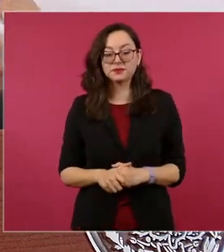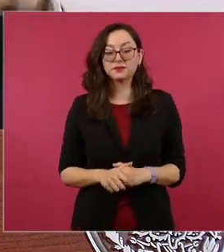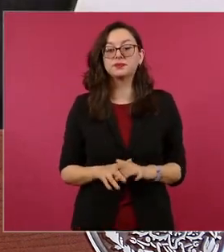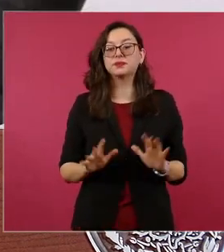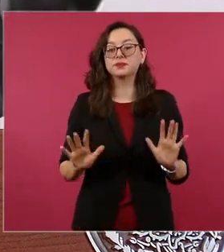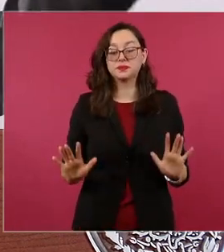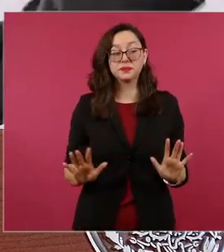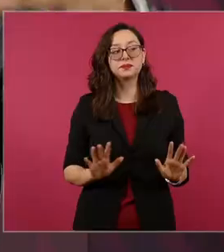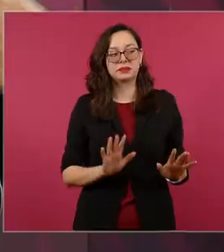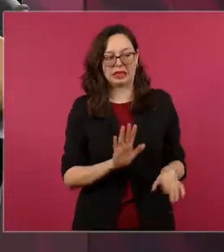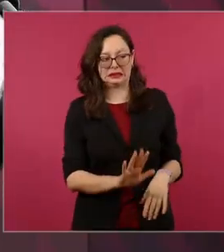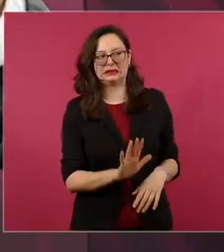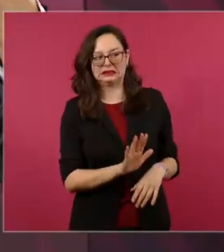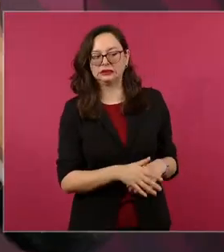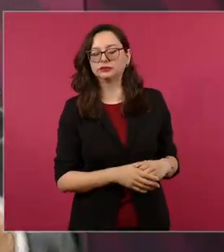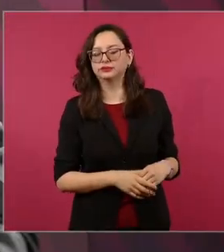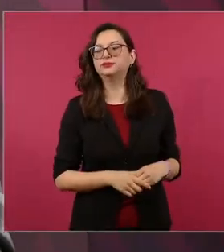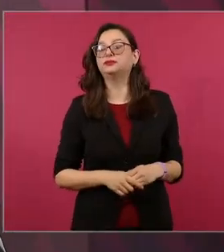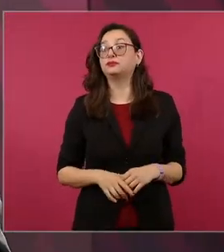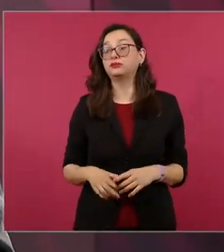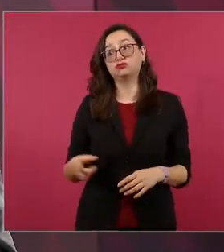hablaron de cambio,